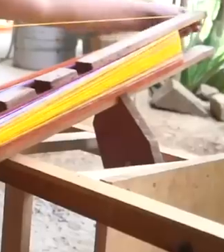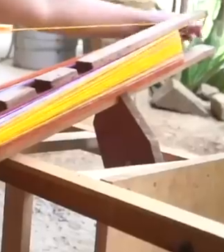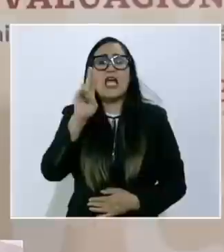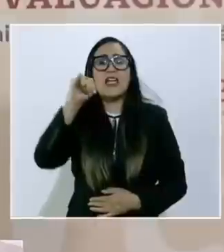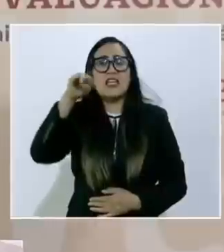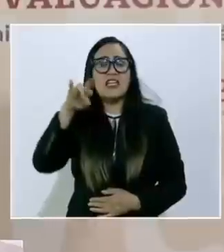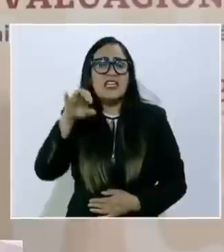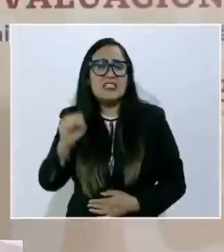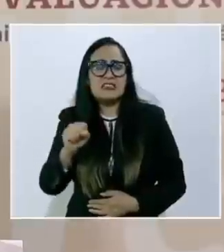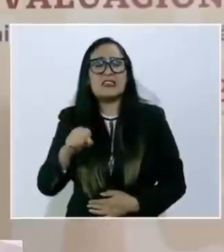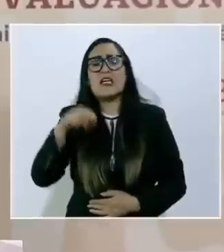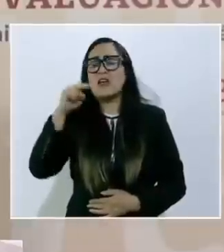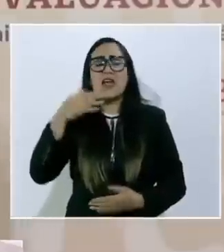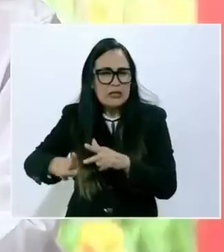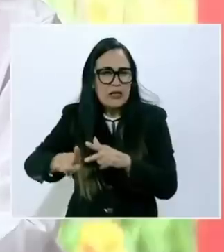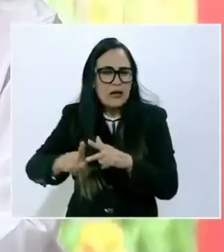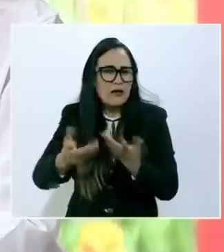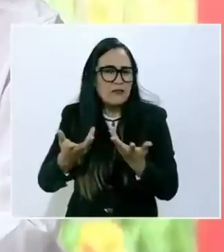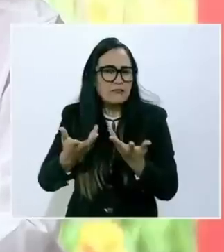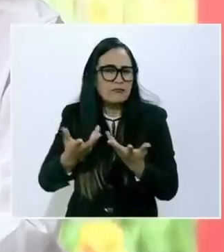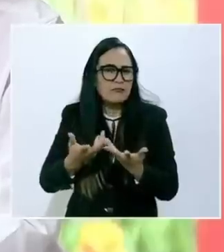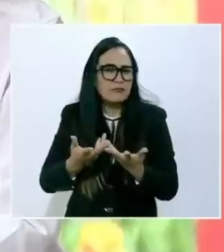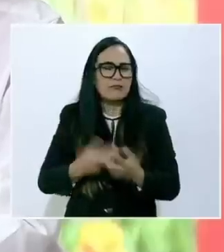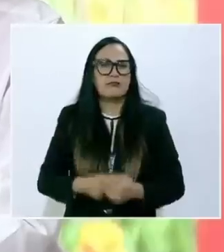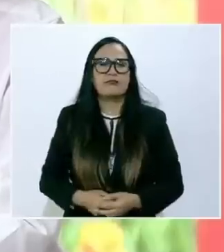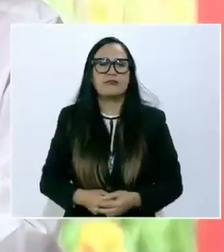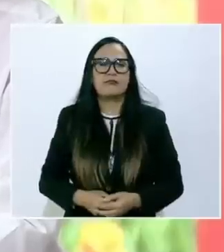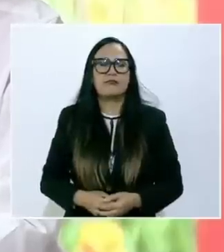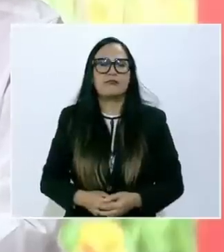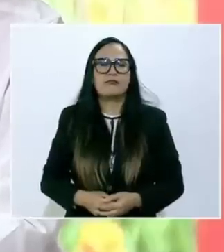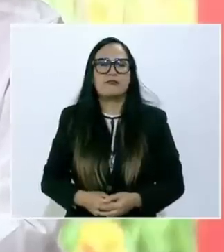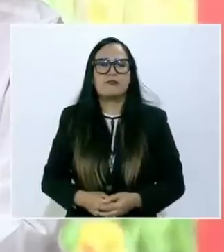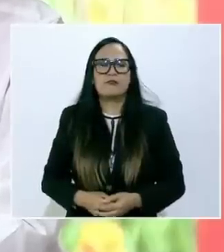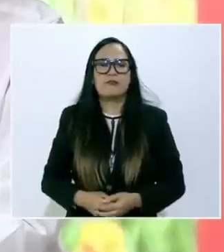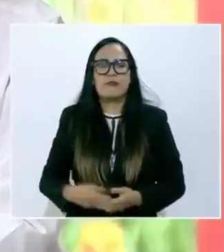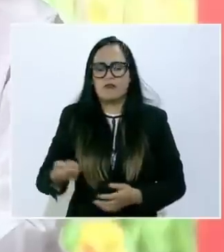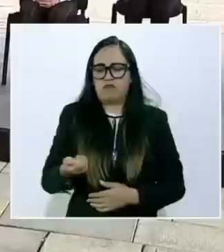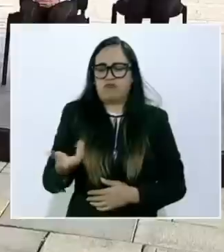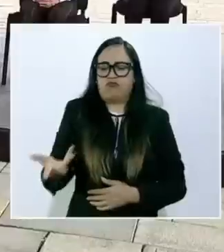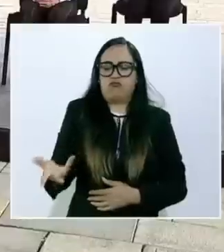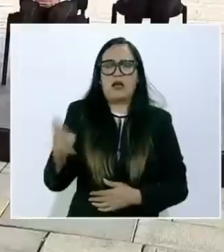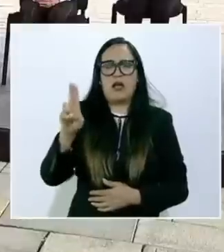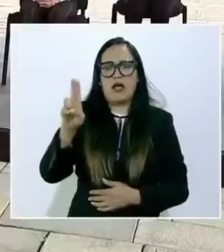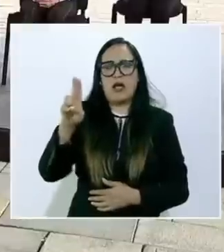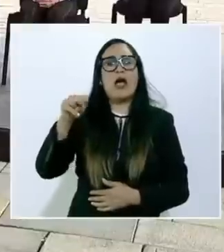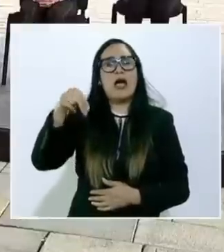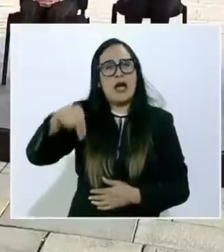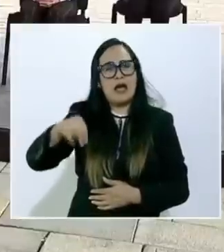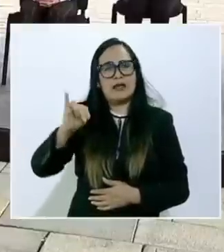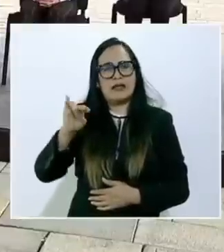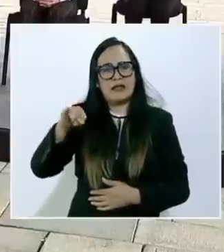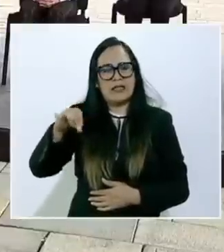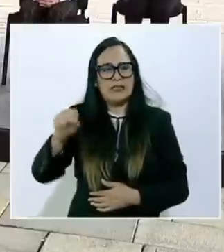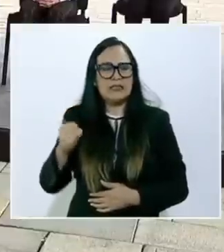Ninis que ni estudian ni trabajan. Esta forma de llamarle a los jóvenes,